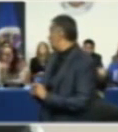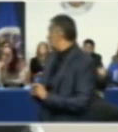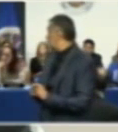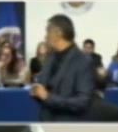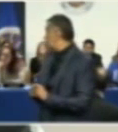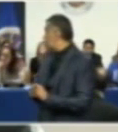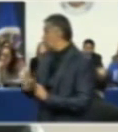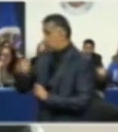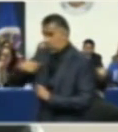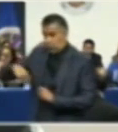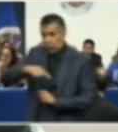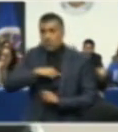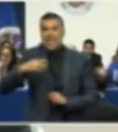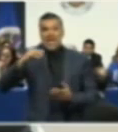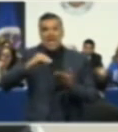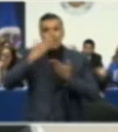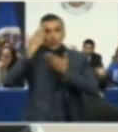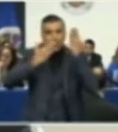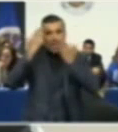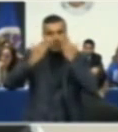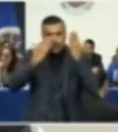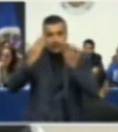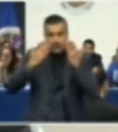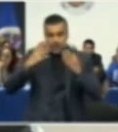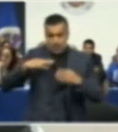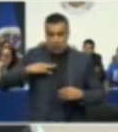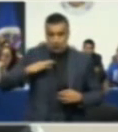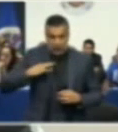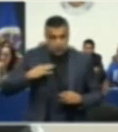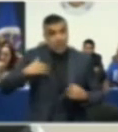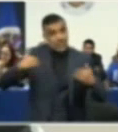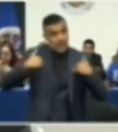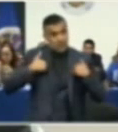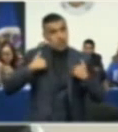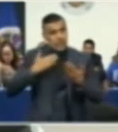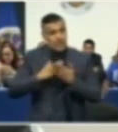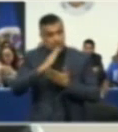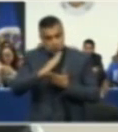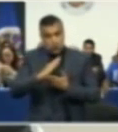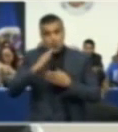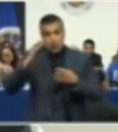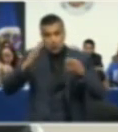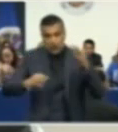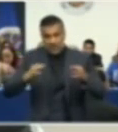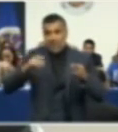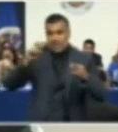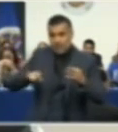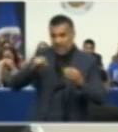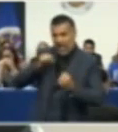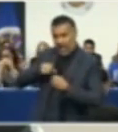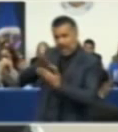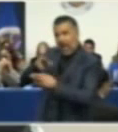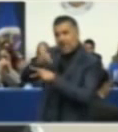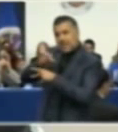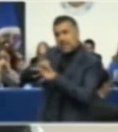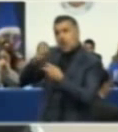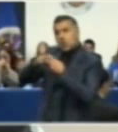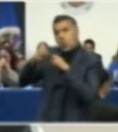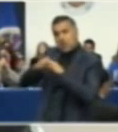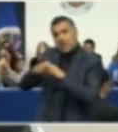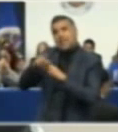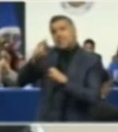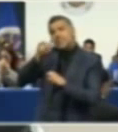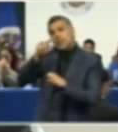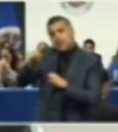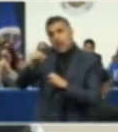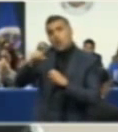y nosotros, estudiantes voluntarios, incluyéndome, creemos que el derecho y la teoría jurídica deberían responder al problema de la